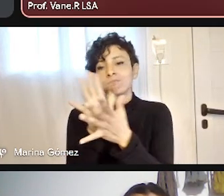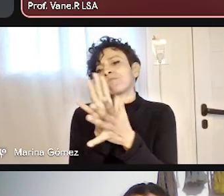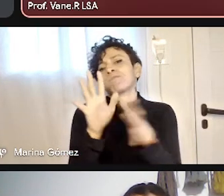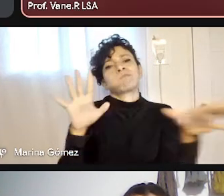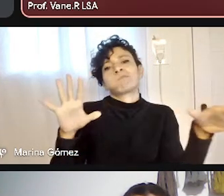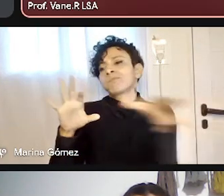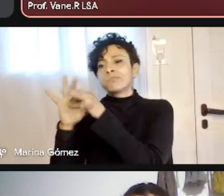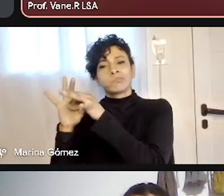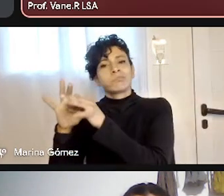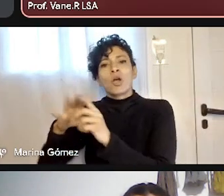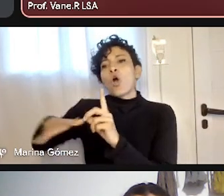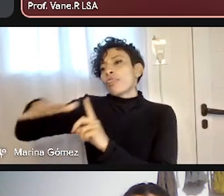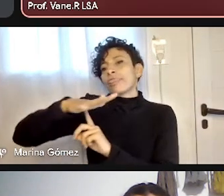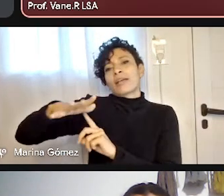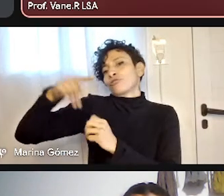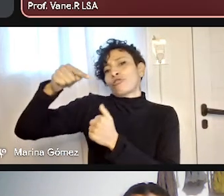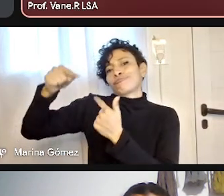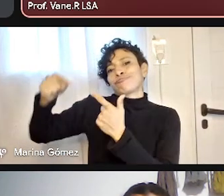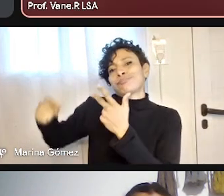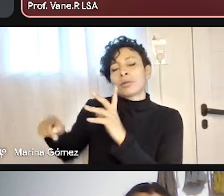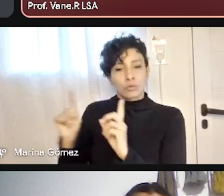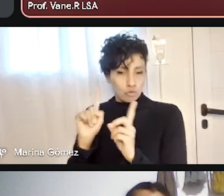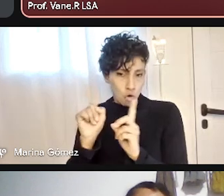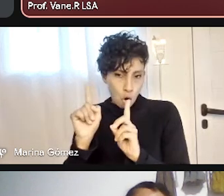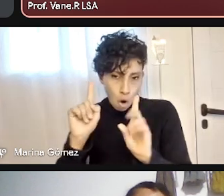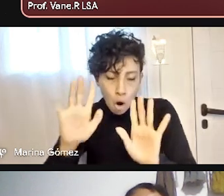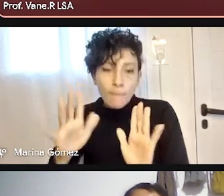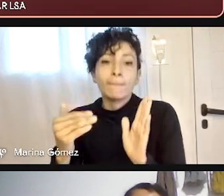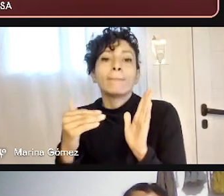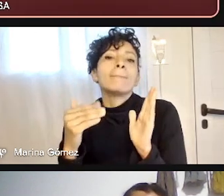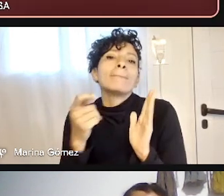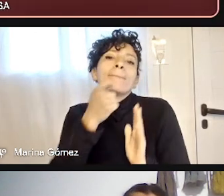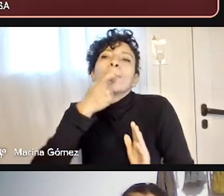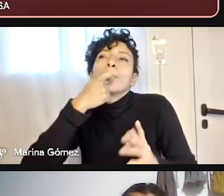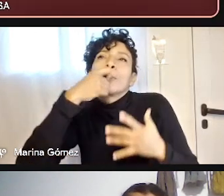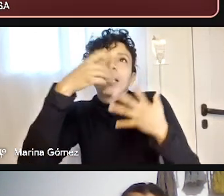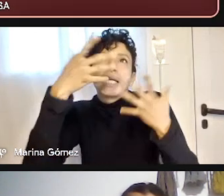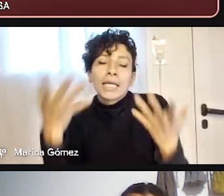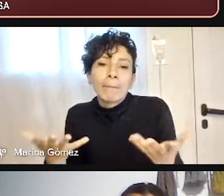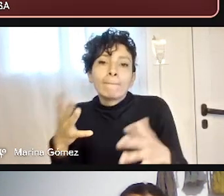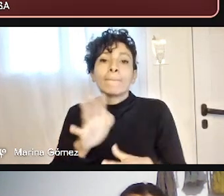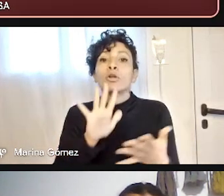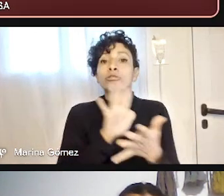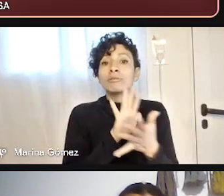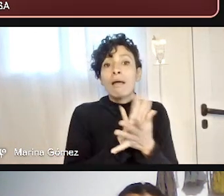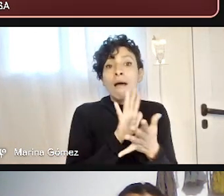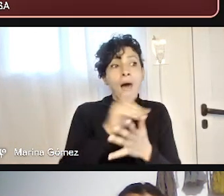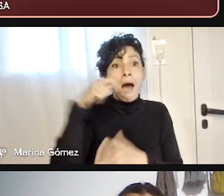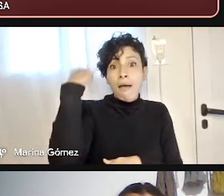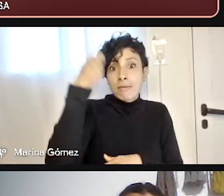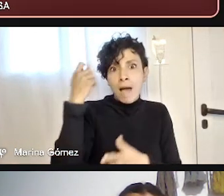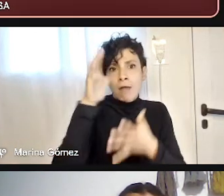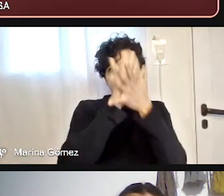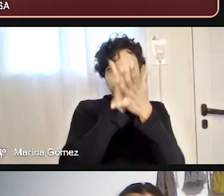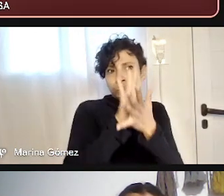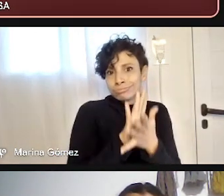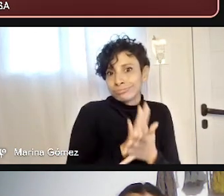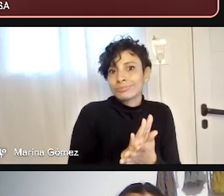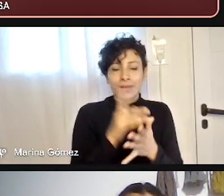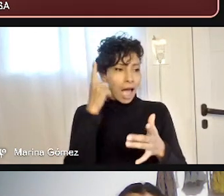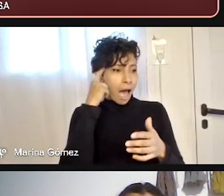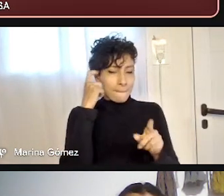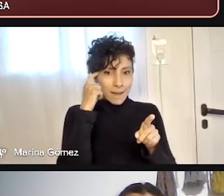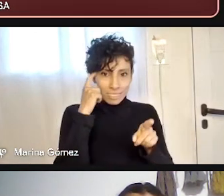Nos pasa, por ejemplo, cuando aprendemos las señas de animales. O sea, vieron que